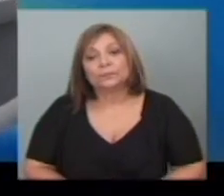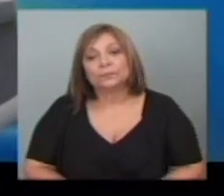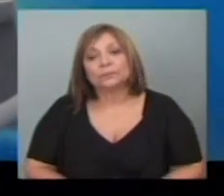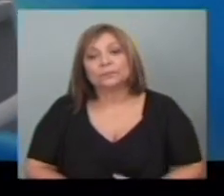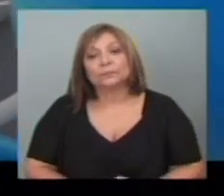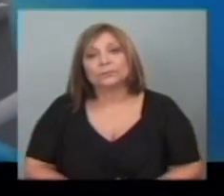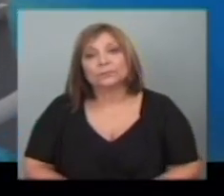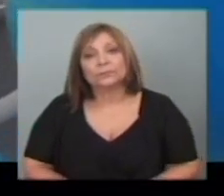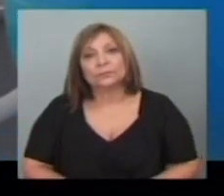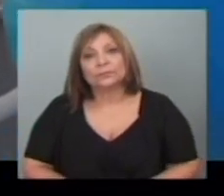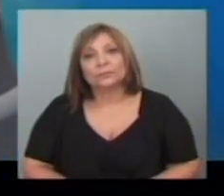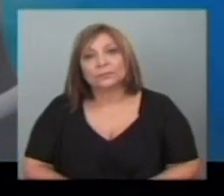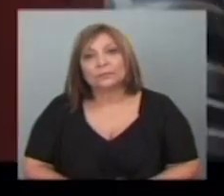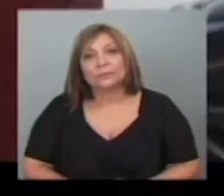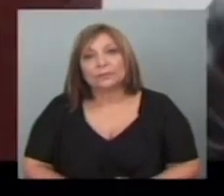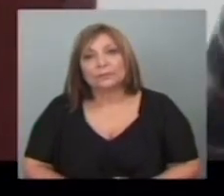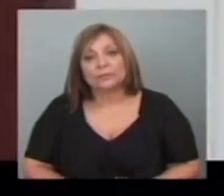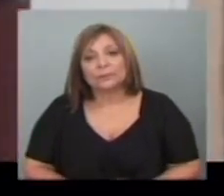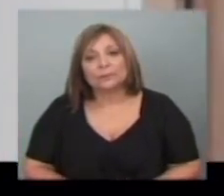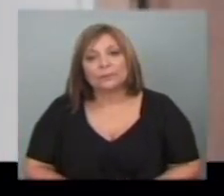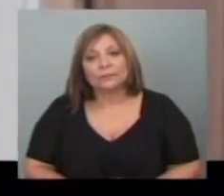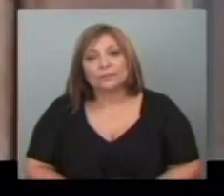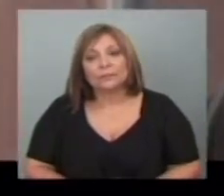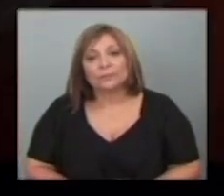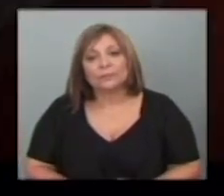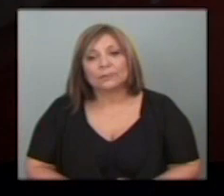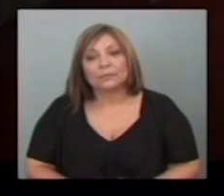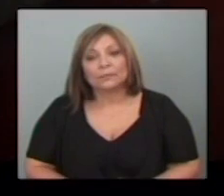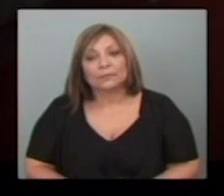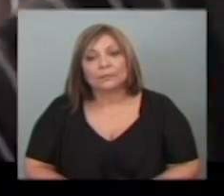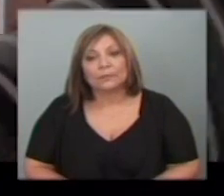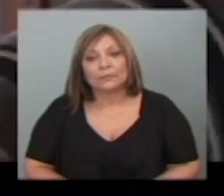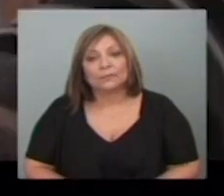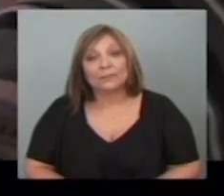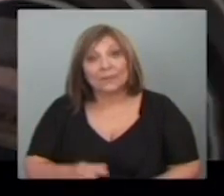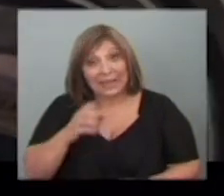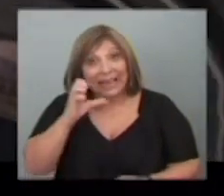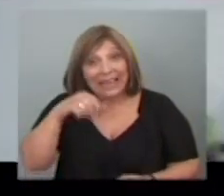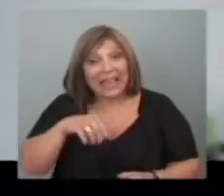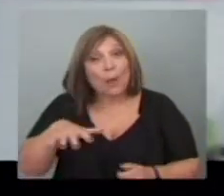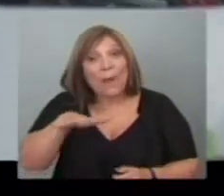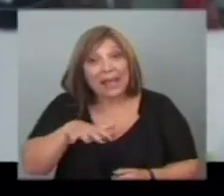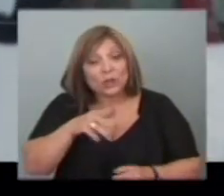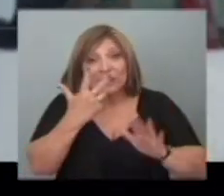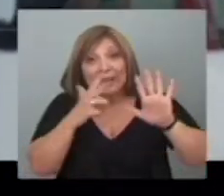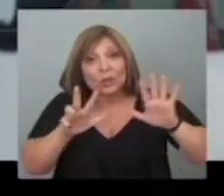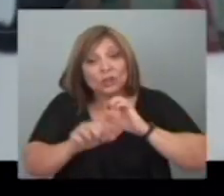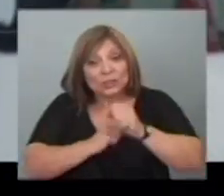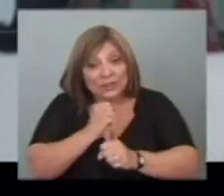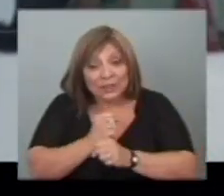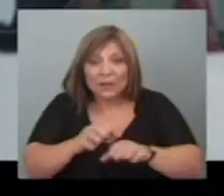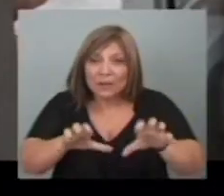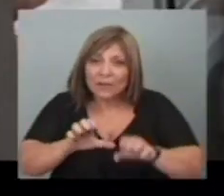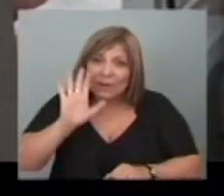Sí. Enrique Barros, de 38 años, luego de